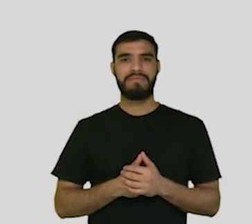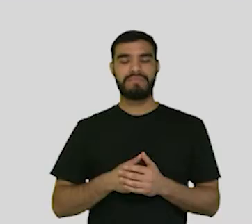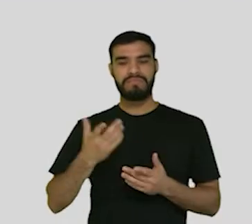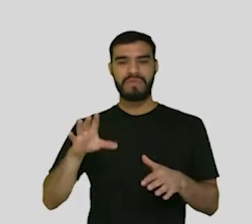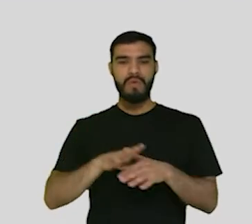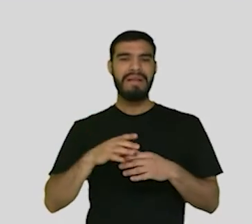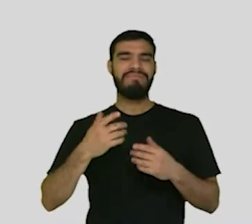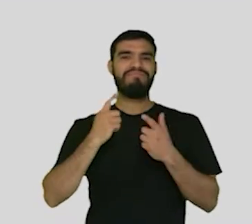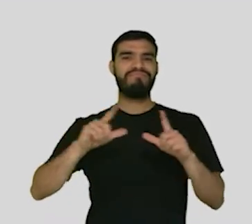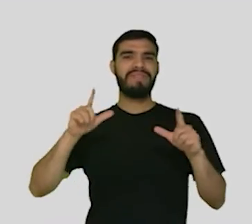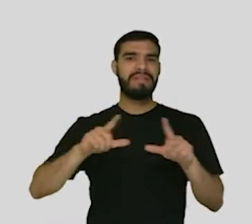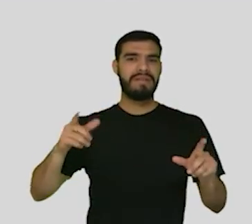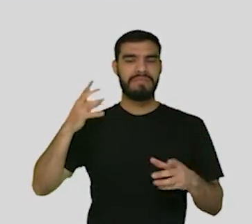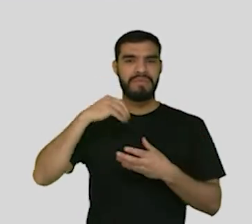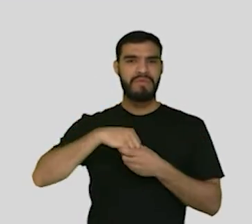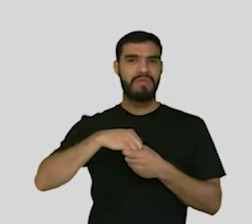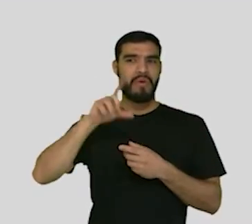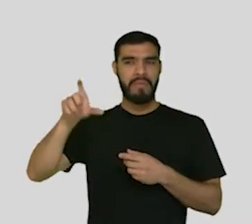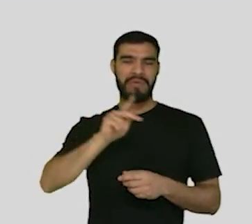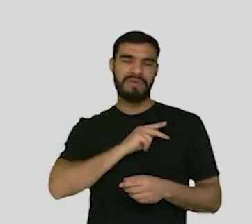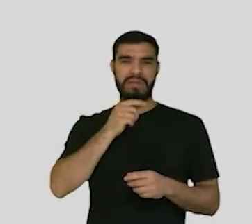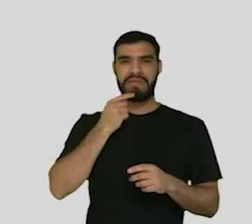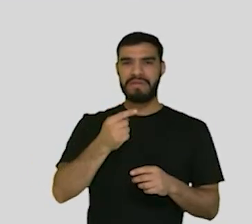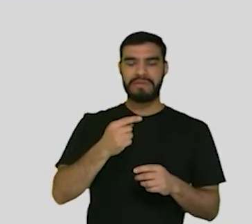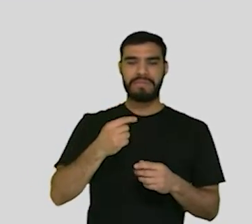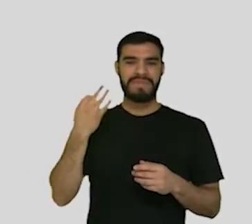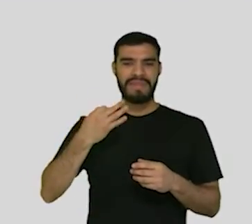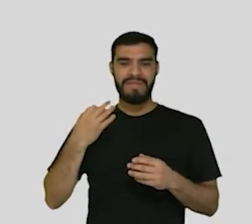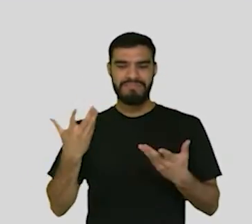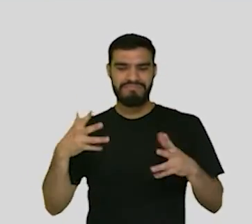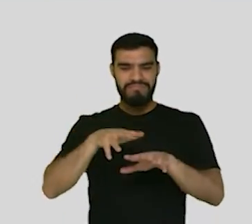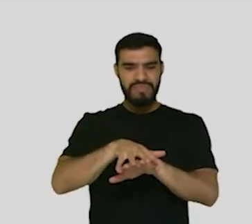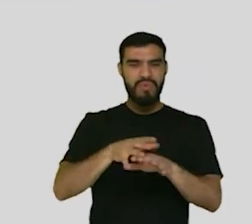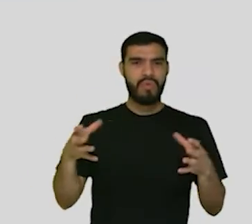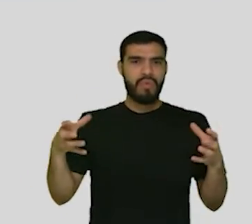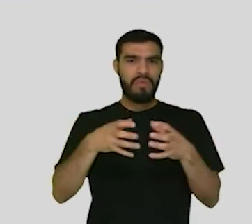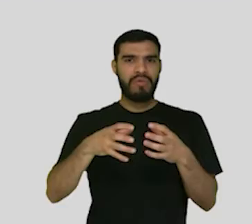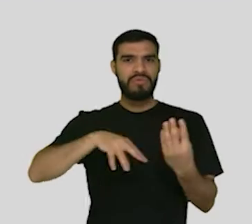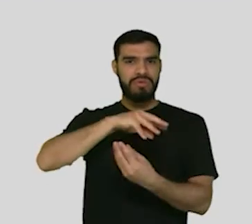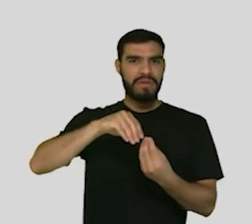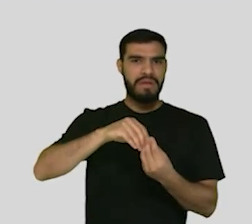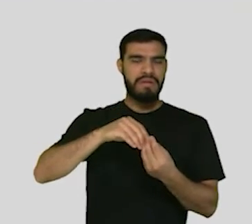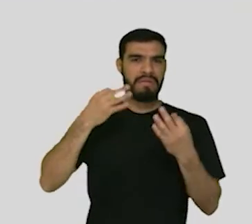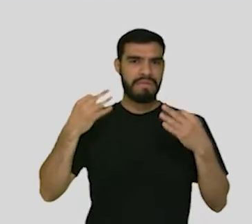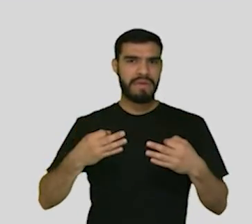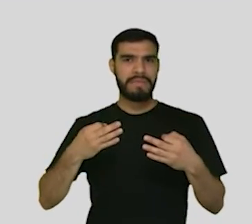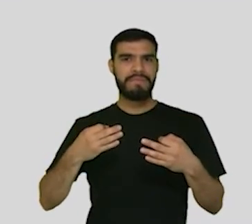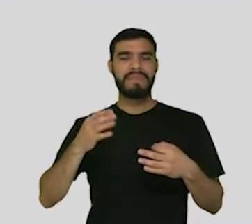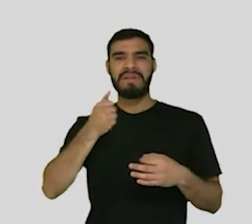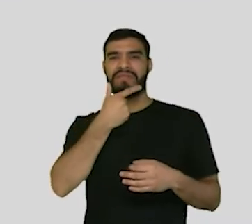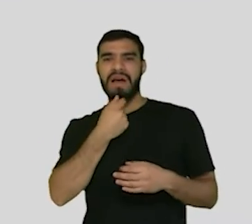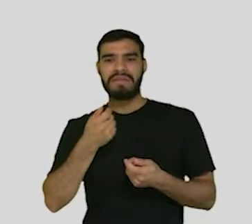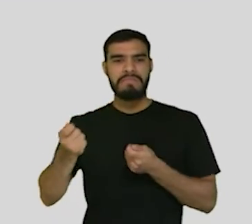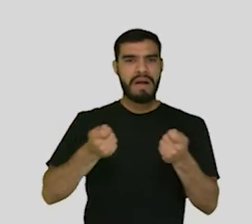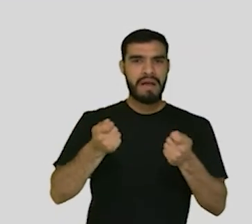homo potín ha homo pete homo potín ha homo pete wow pe pea pe yero